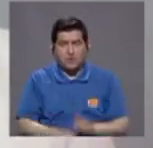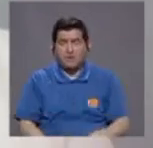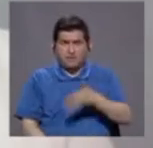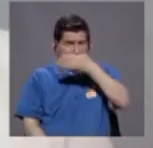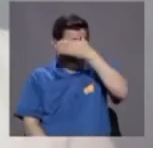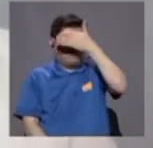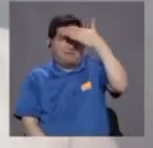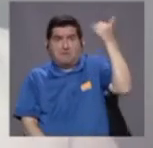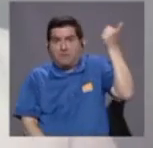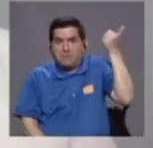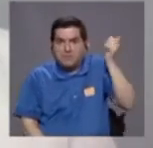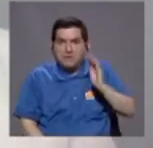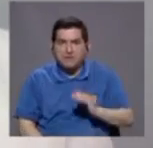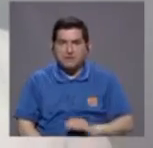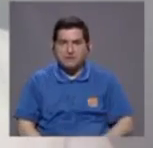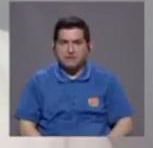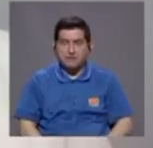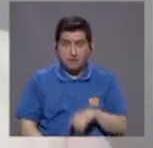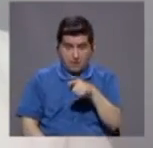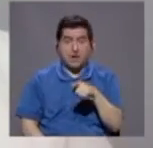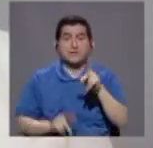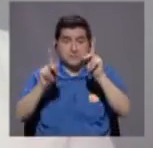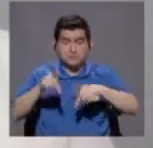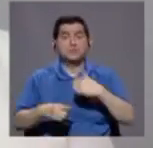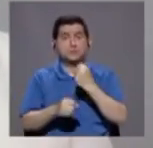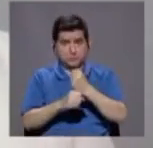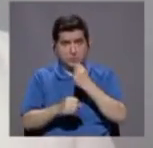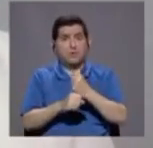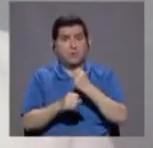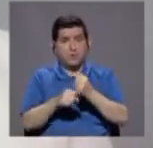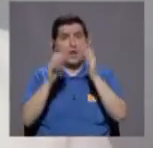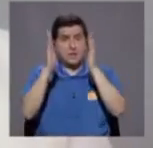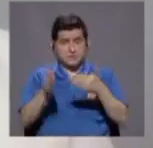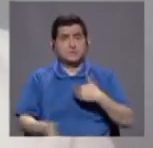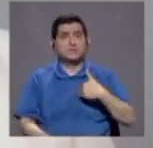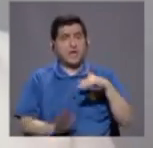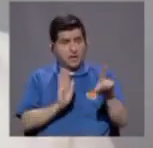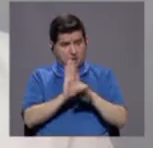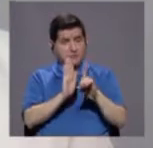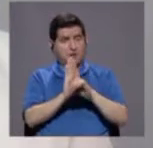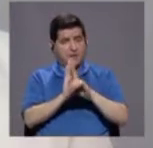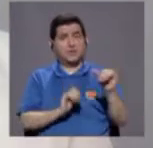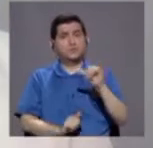olvidándose de que son trabajadores que también tienen derechos.